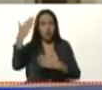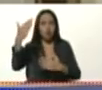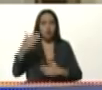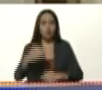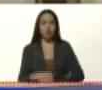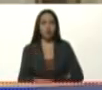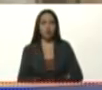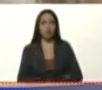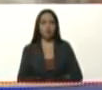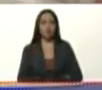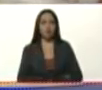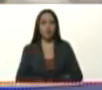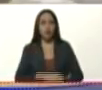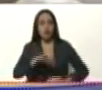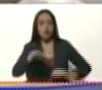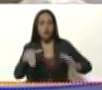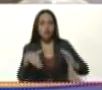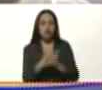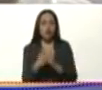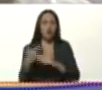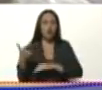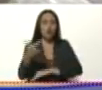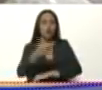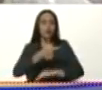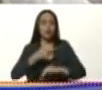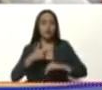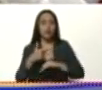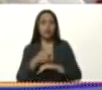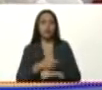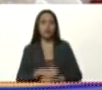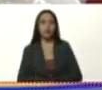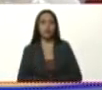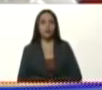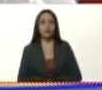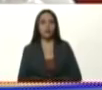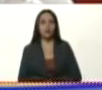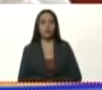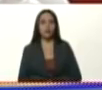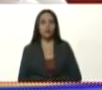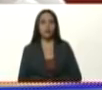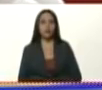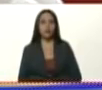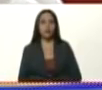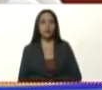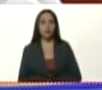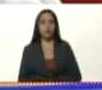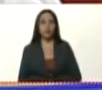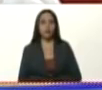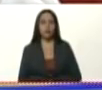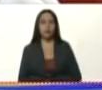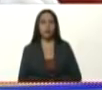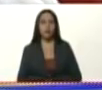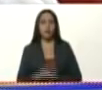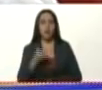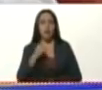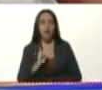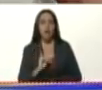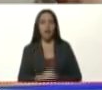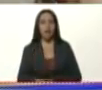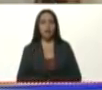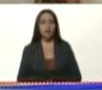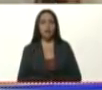lograr lo que ya han anunciado, que comienza ya la etapa de superación de la